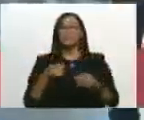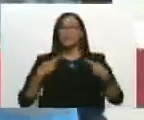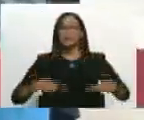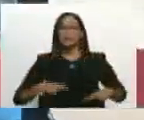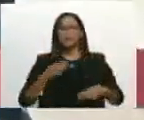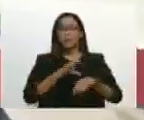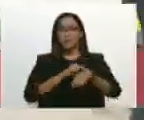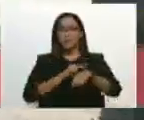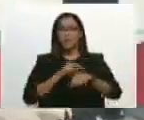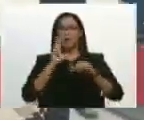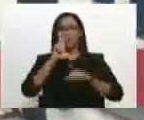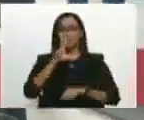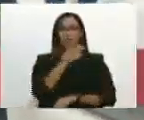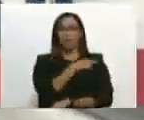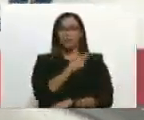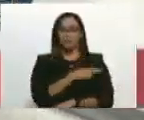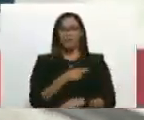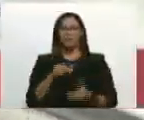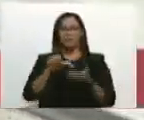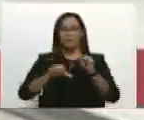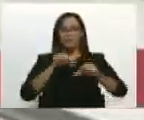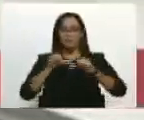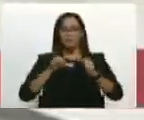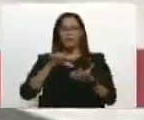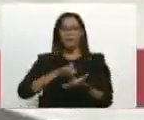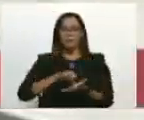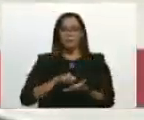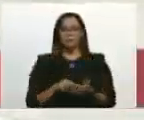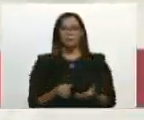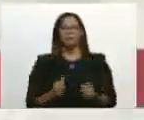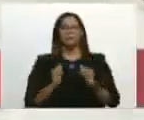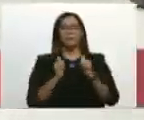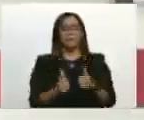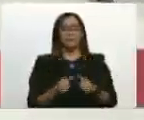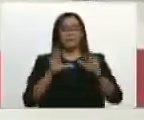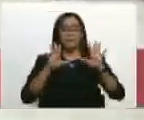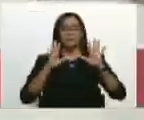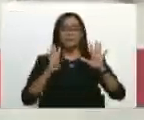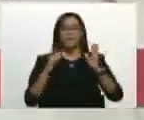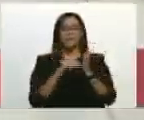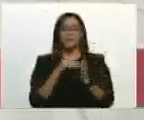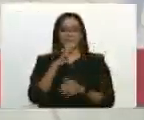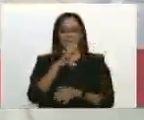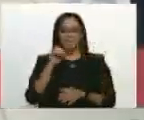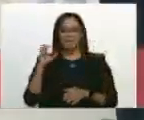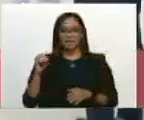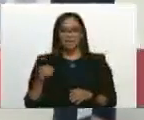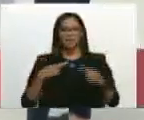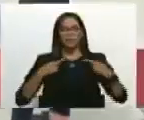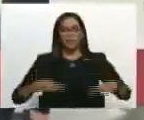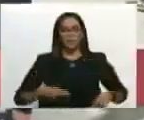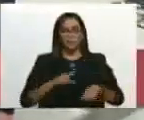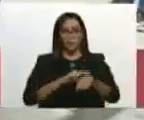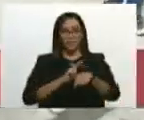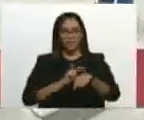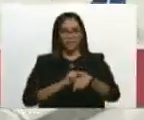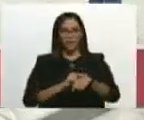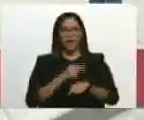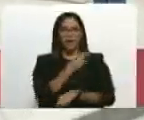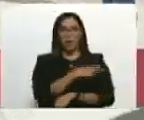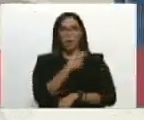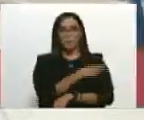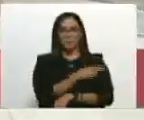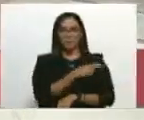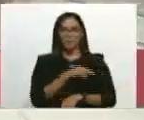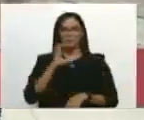a tres hospitales de Distrito Capital, iniciando con 19.500 insumos médicos al Hospital